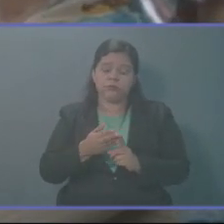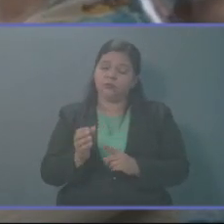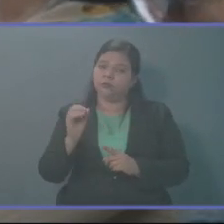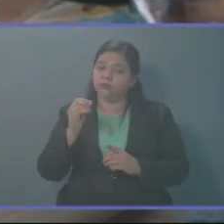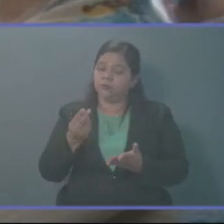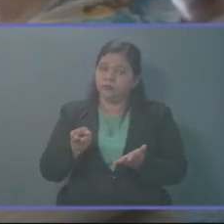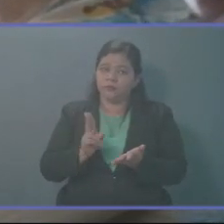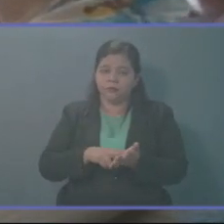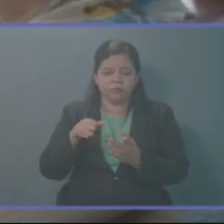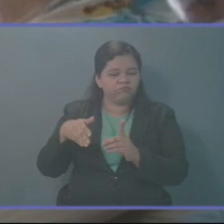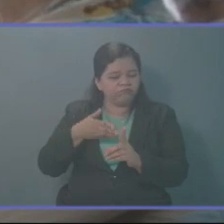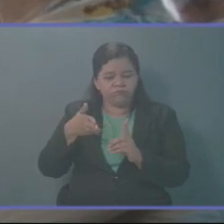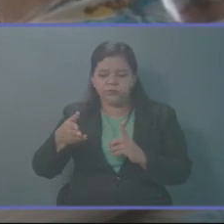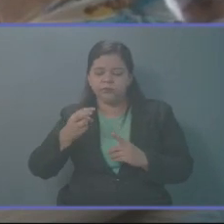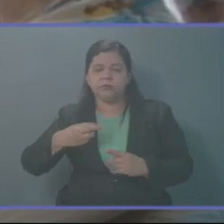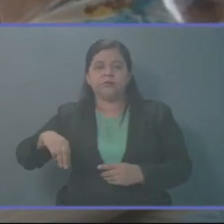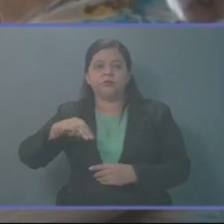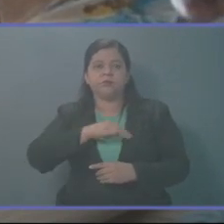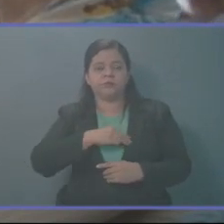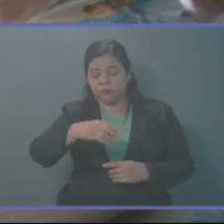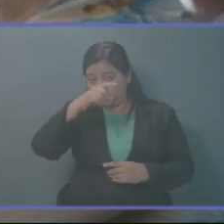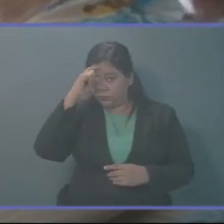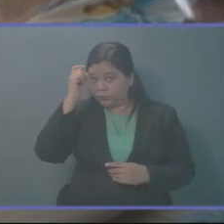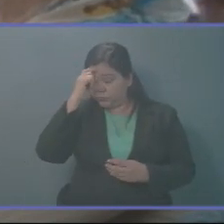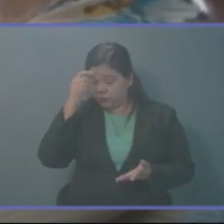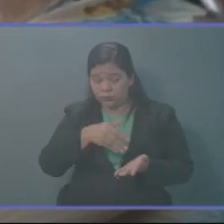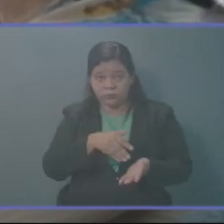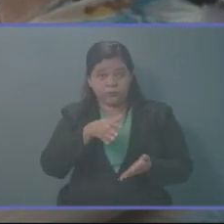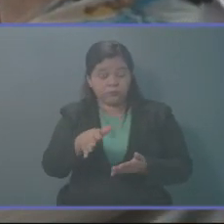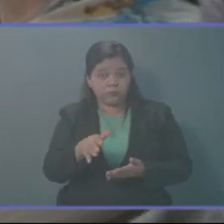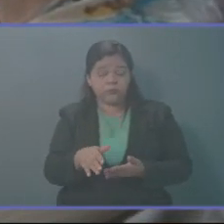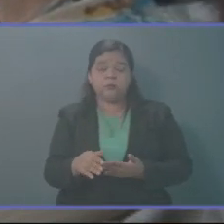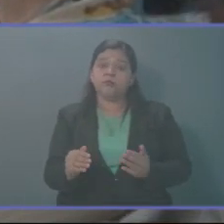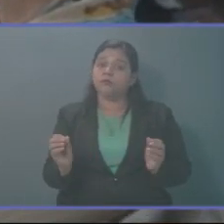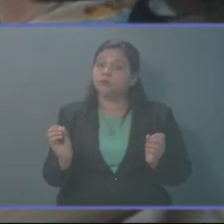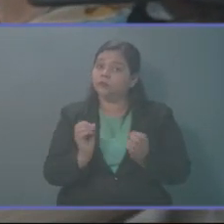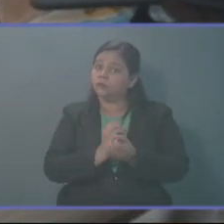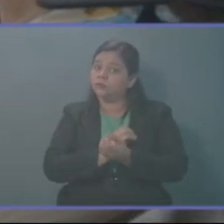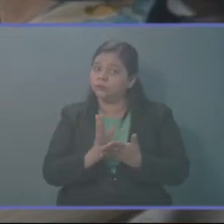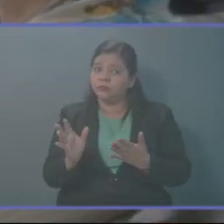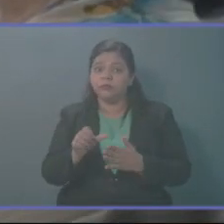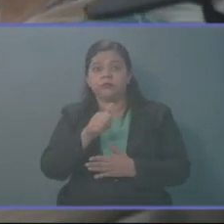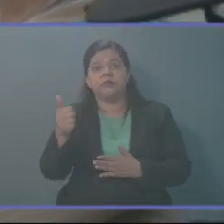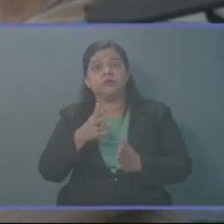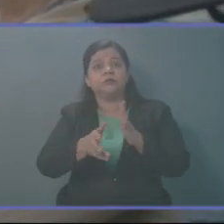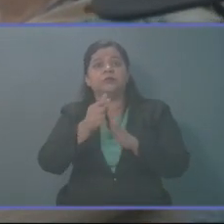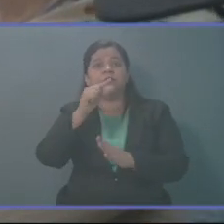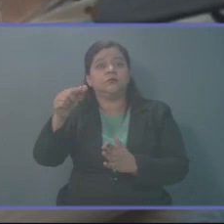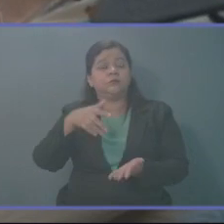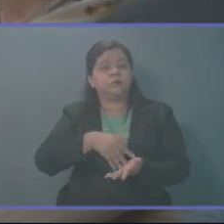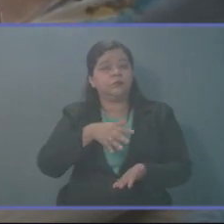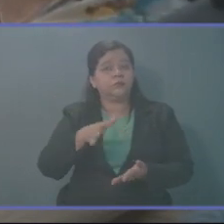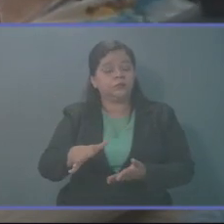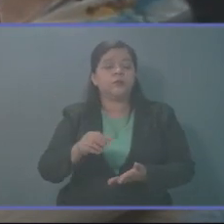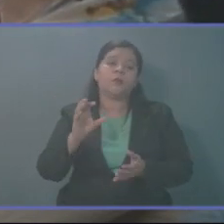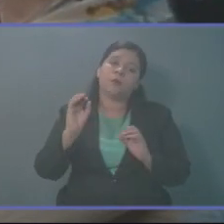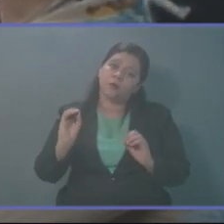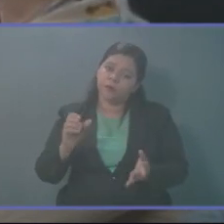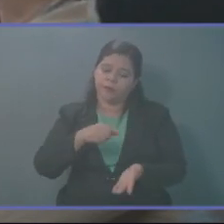al Ministerio de Obras Públicas, Transporte, Vivienda y Desarrollo Urbano, ni a otra entidad pública o